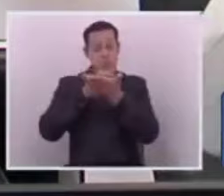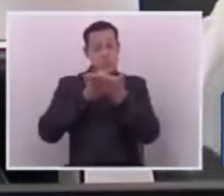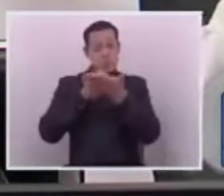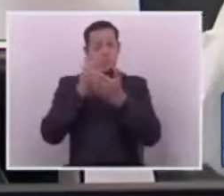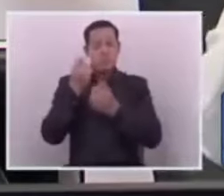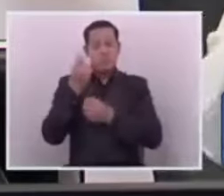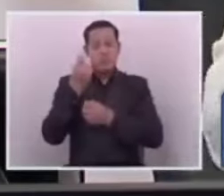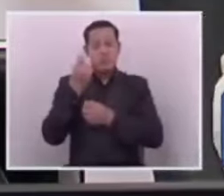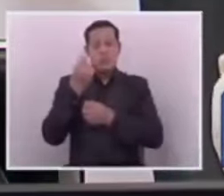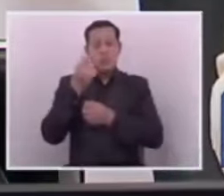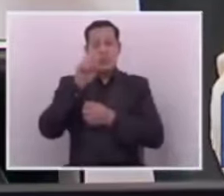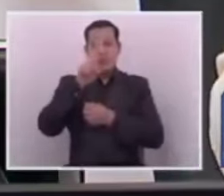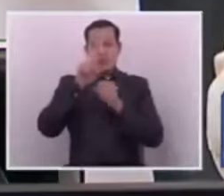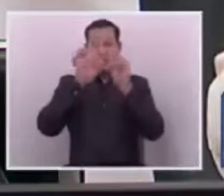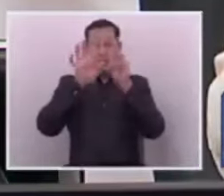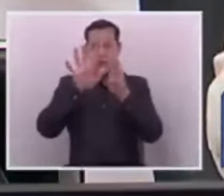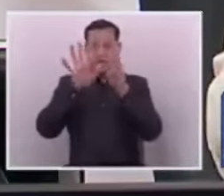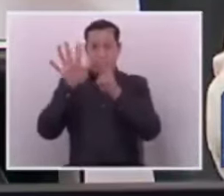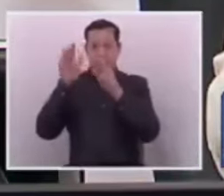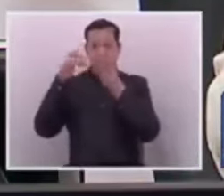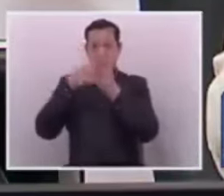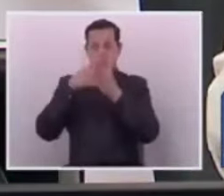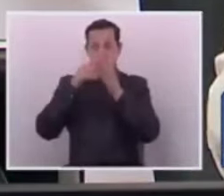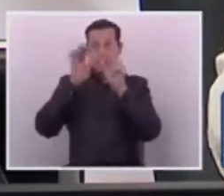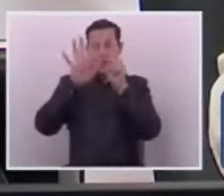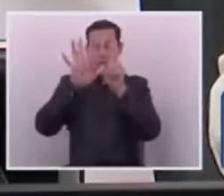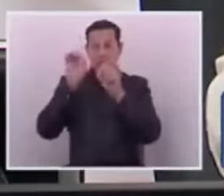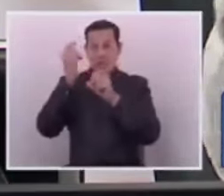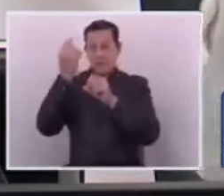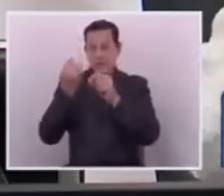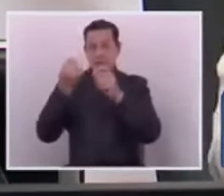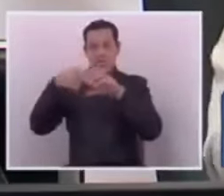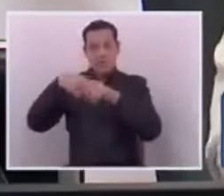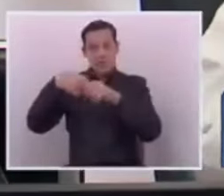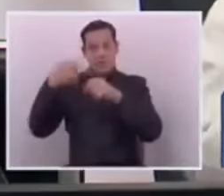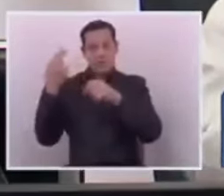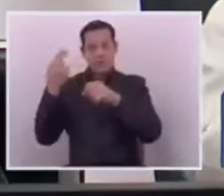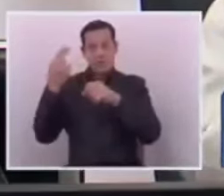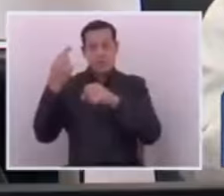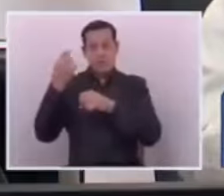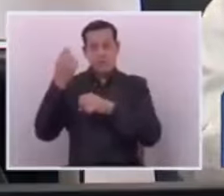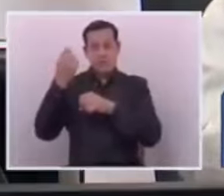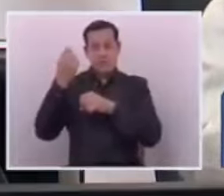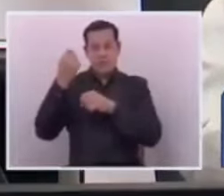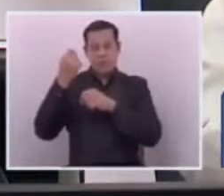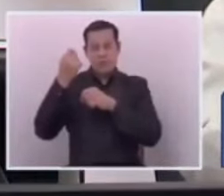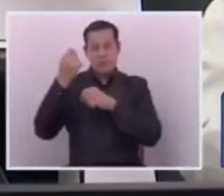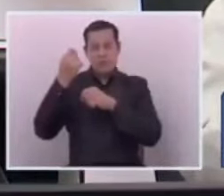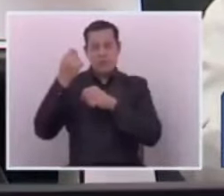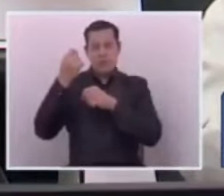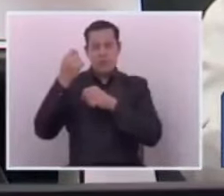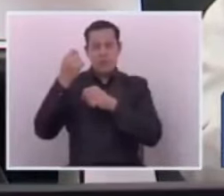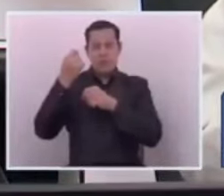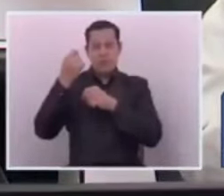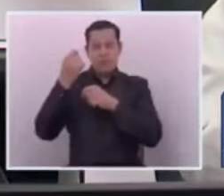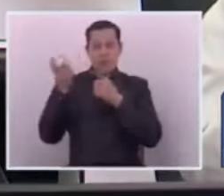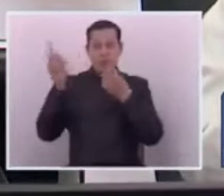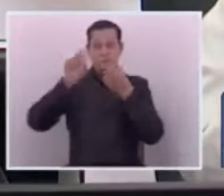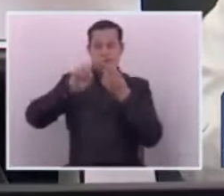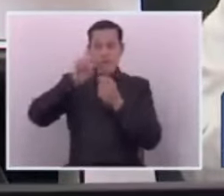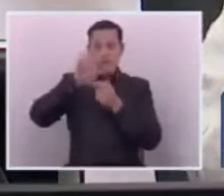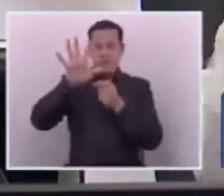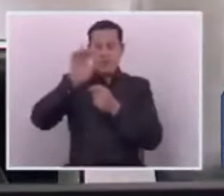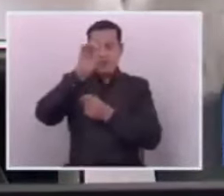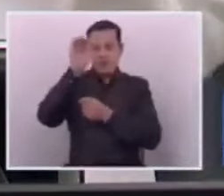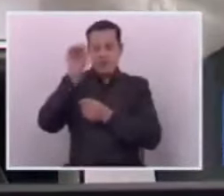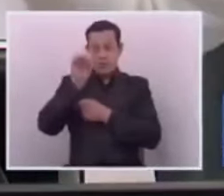números 18870 personas han retirado su saldo hasta el